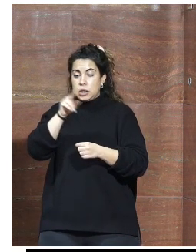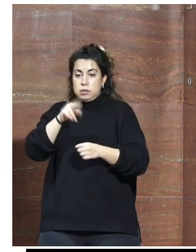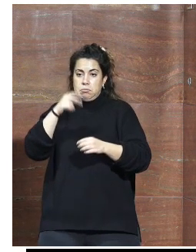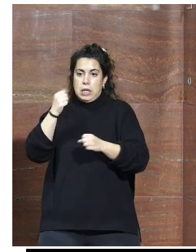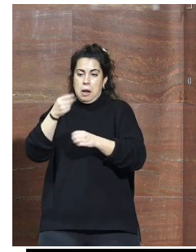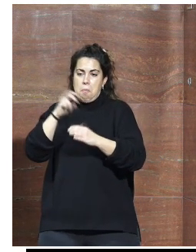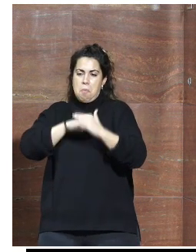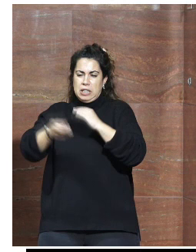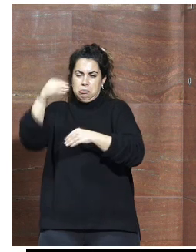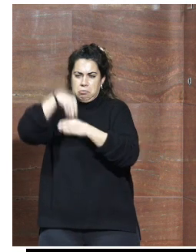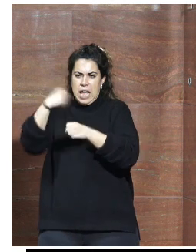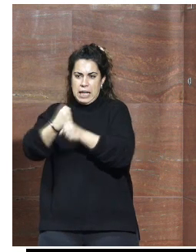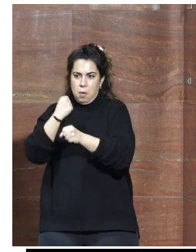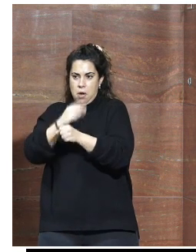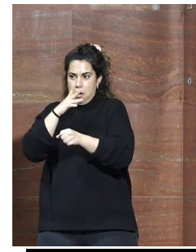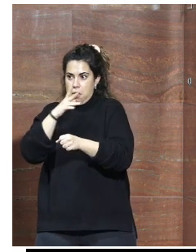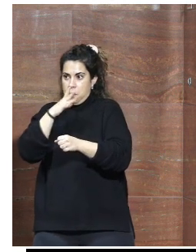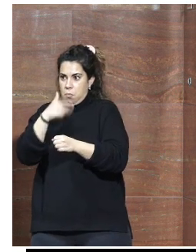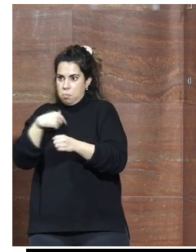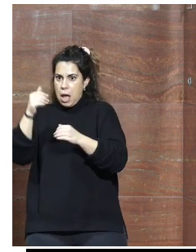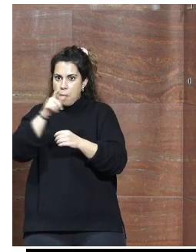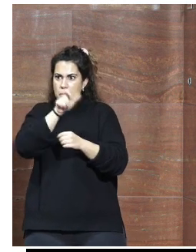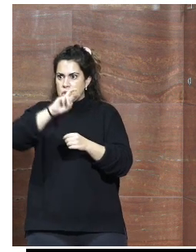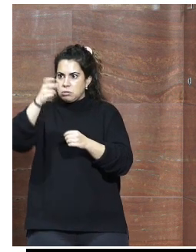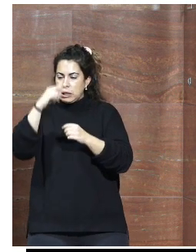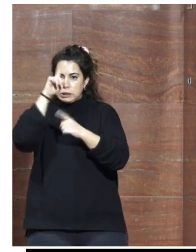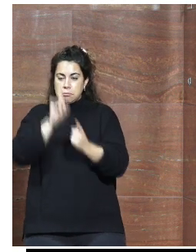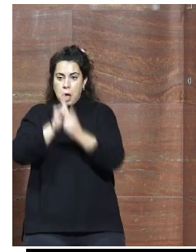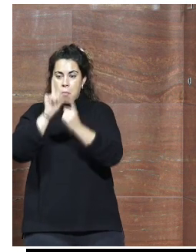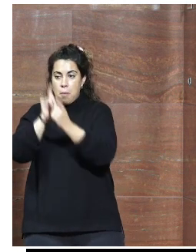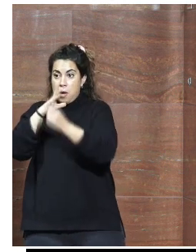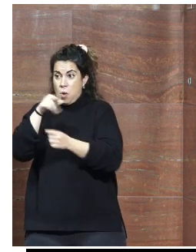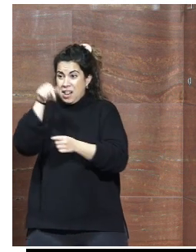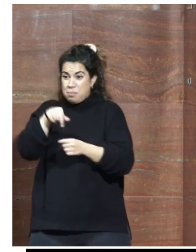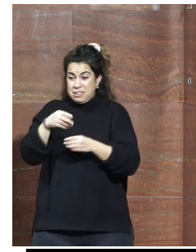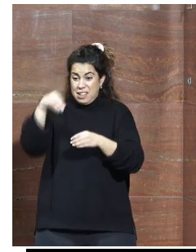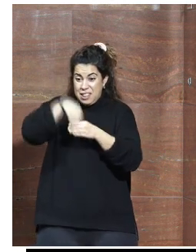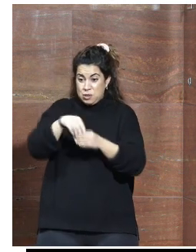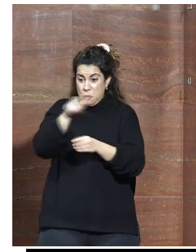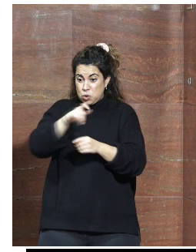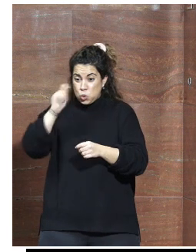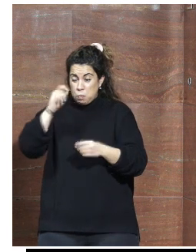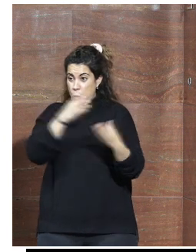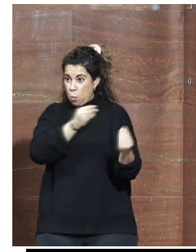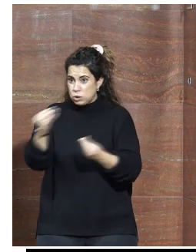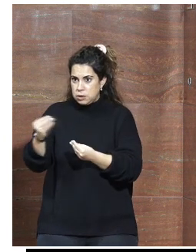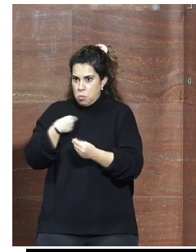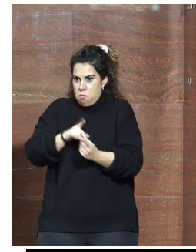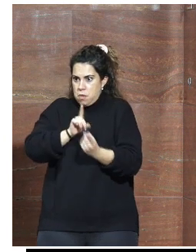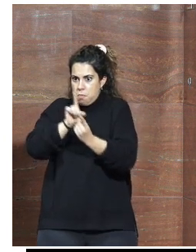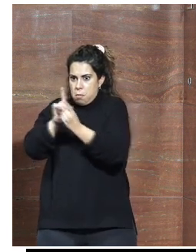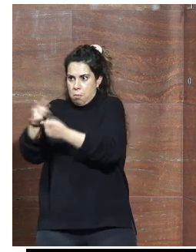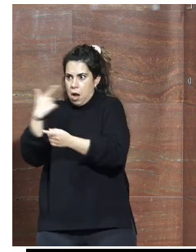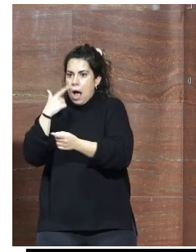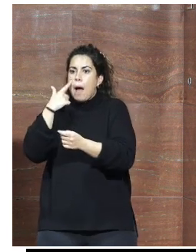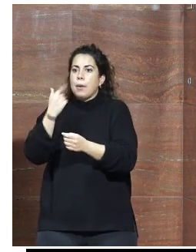atendiendo a todo el mundo, porque además es un sitio muy crítico, hay cantidad de turistas, atendiendo a todo el mundo para